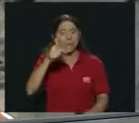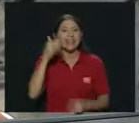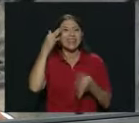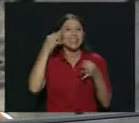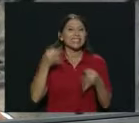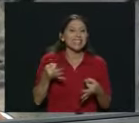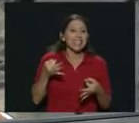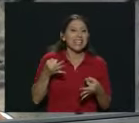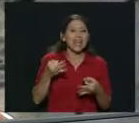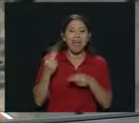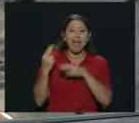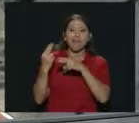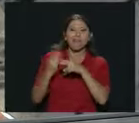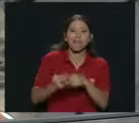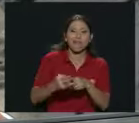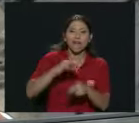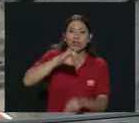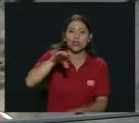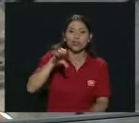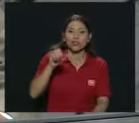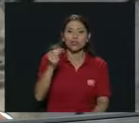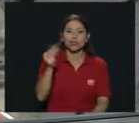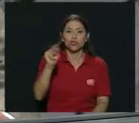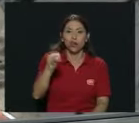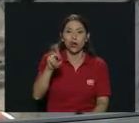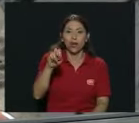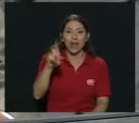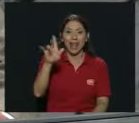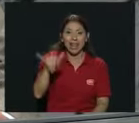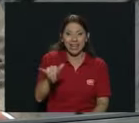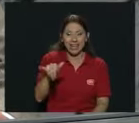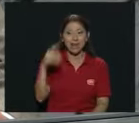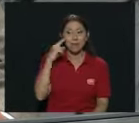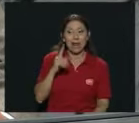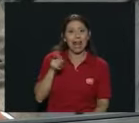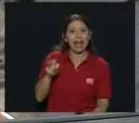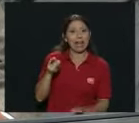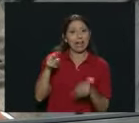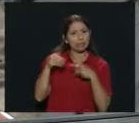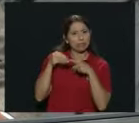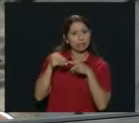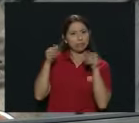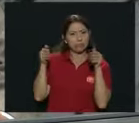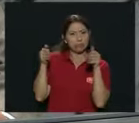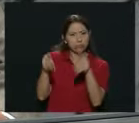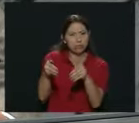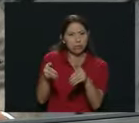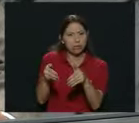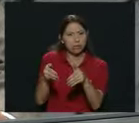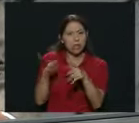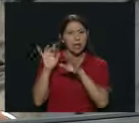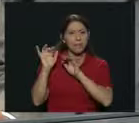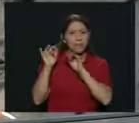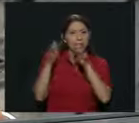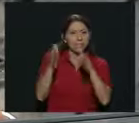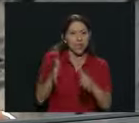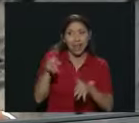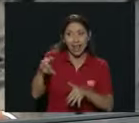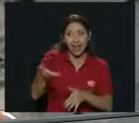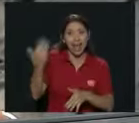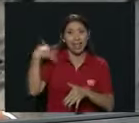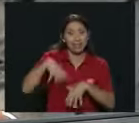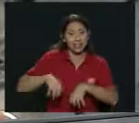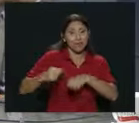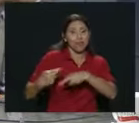migratoria a John Kelly, militar de carrera que tuvo en sus manos el Comando Sur, que es, digamos, el aparato militar